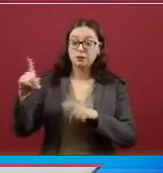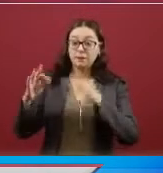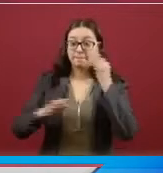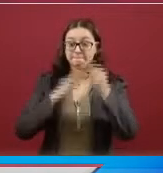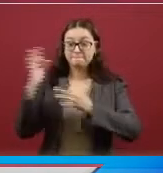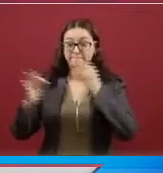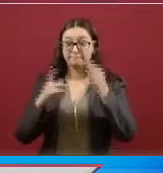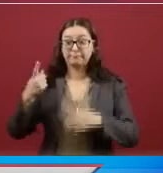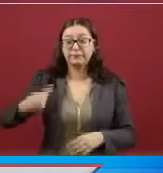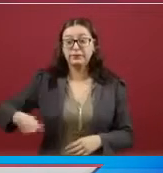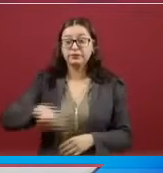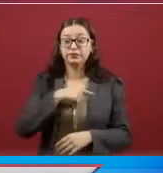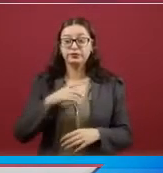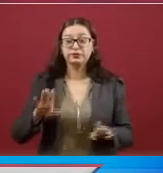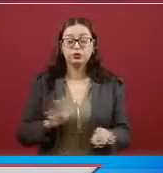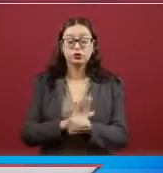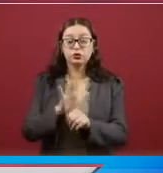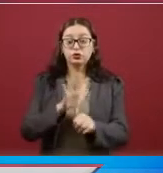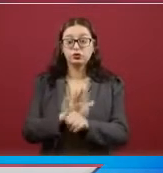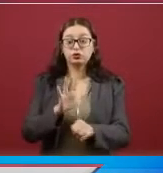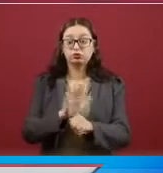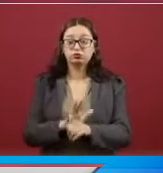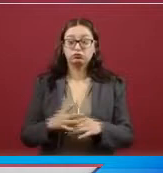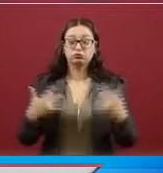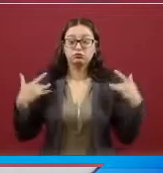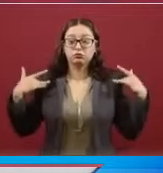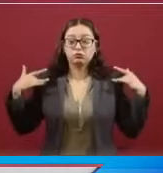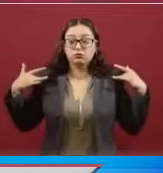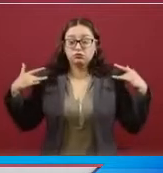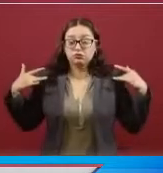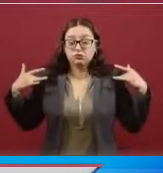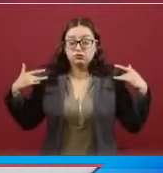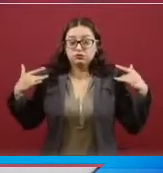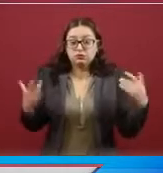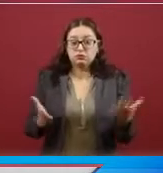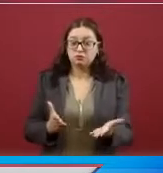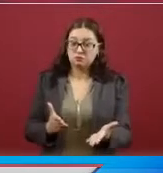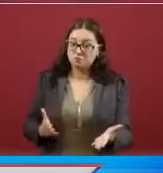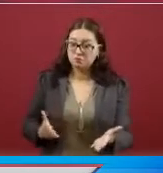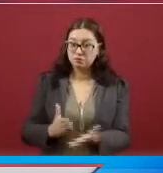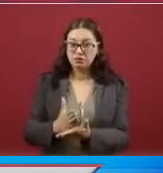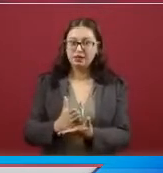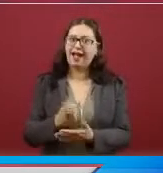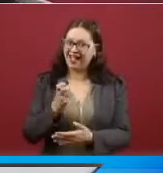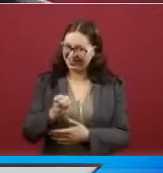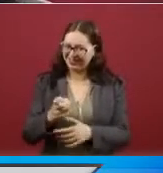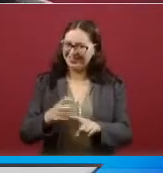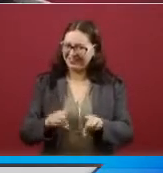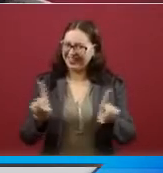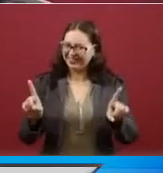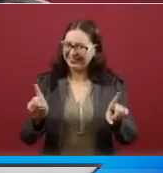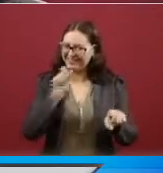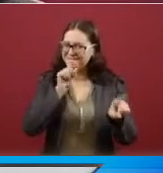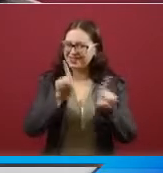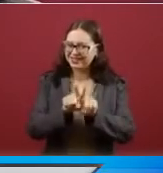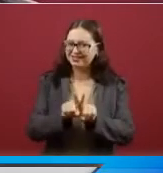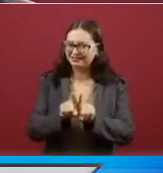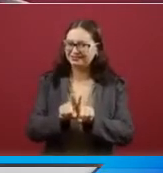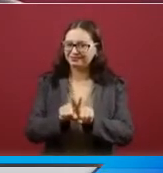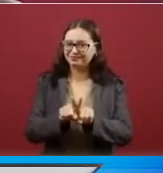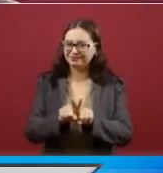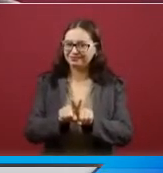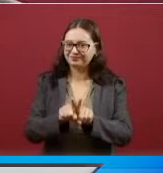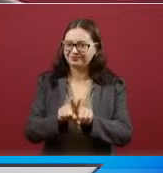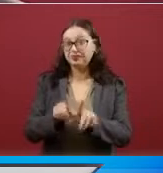nuestra postura es que no haya injerencia del gobierno. Otro cambio, No habrá injerencia de este gobierno en los